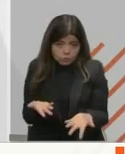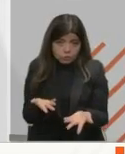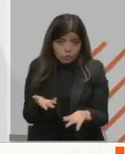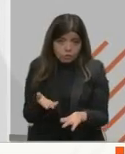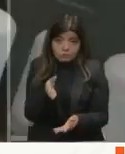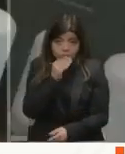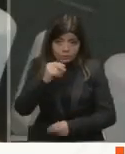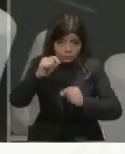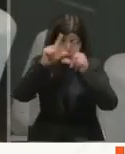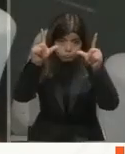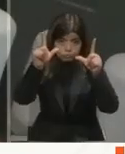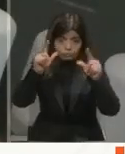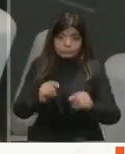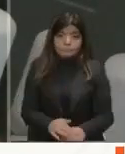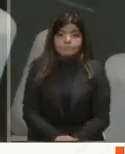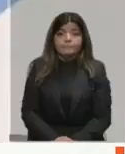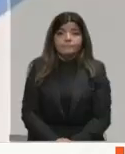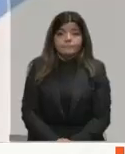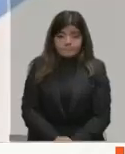No hay luz.